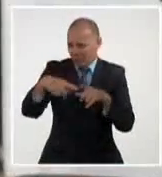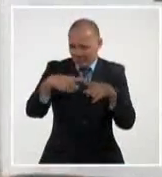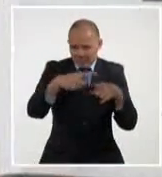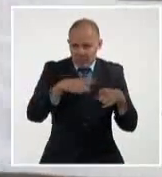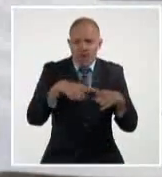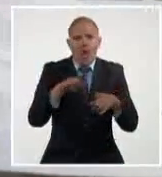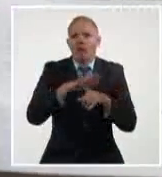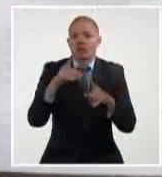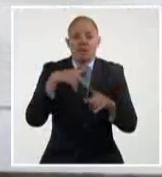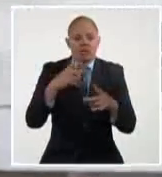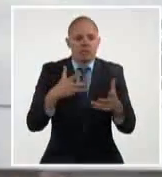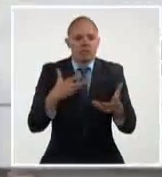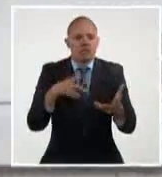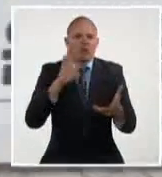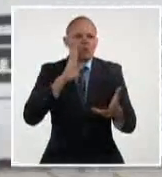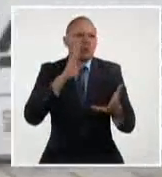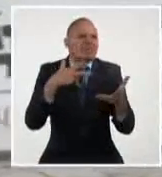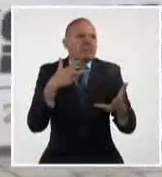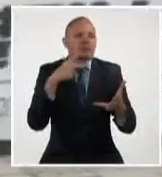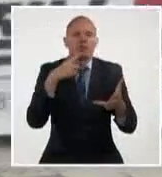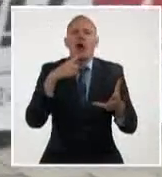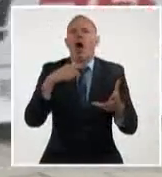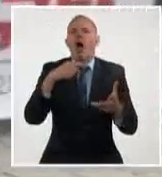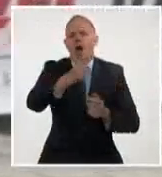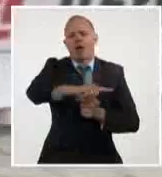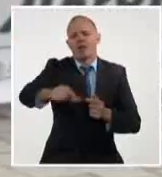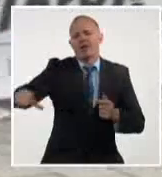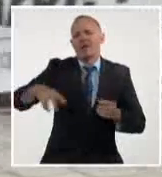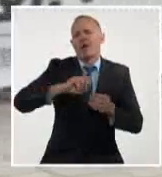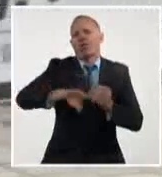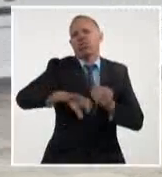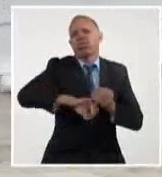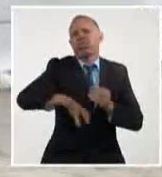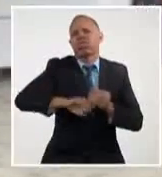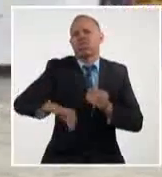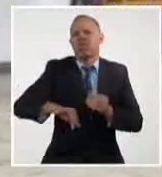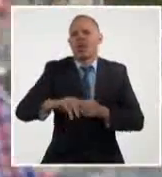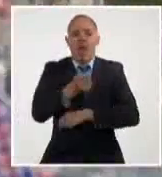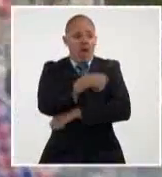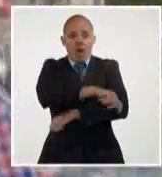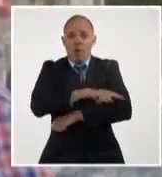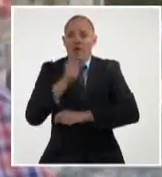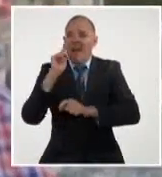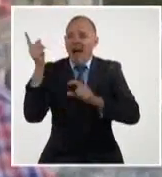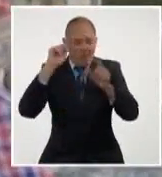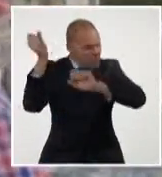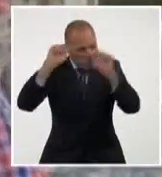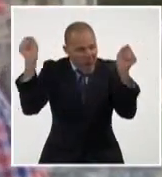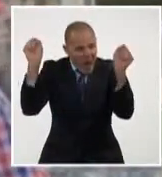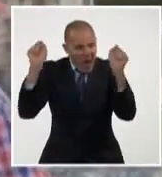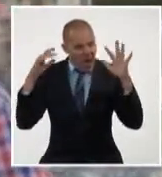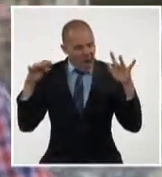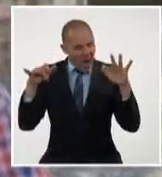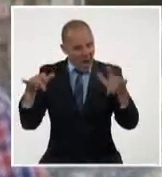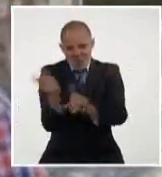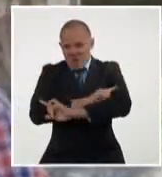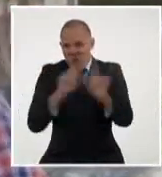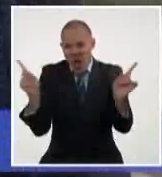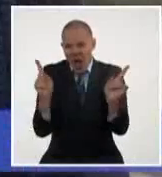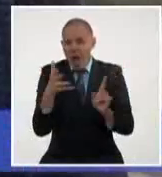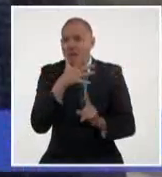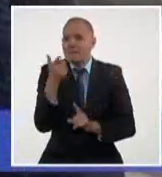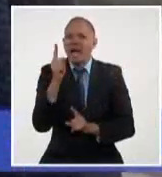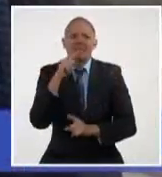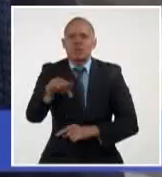generó controversias entre grupos ambientalistas, comunidades locales y países vecinos. Es como arrojar una bomba atómica al